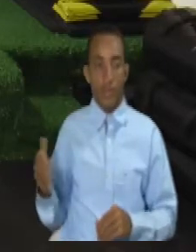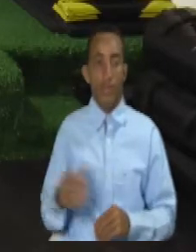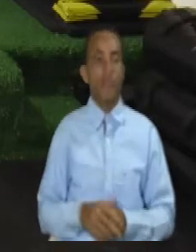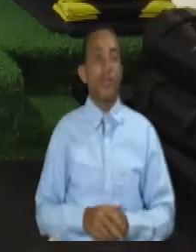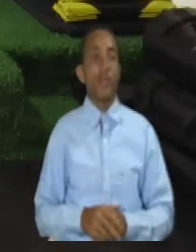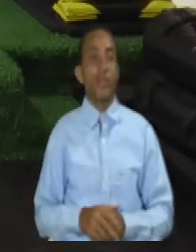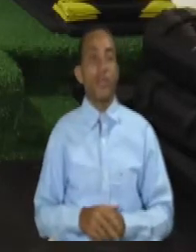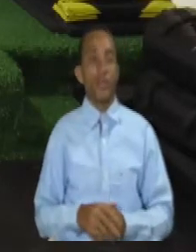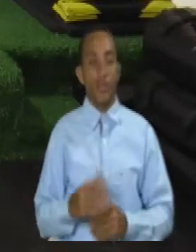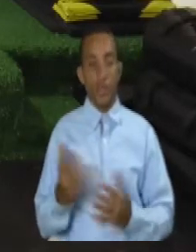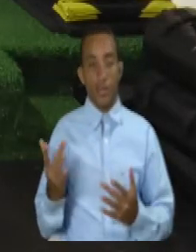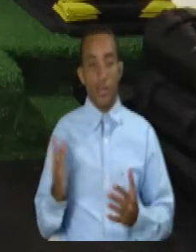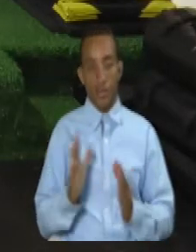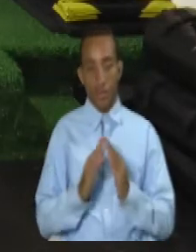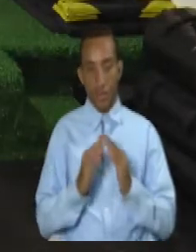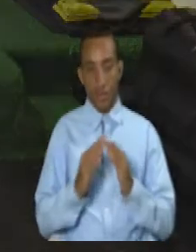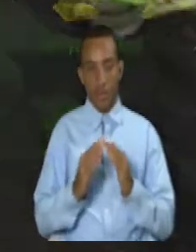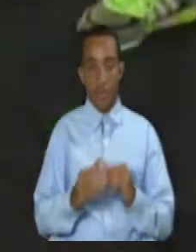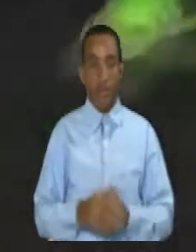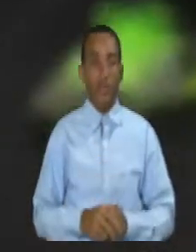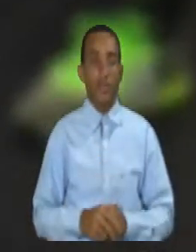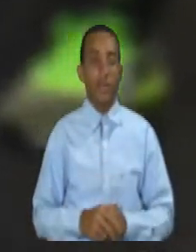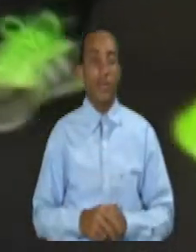familia, los esperamos. Sigan en casa.